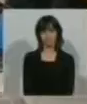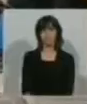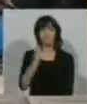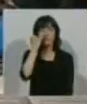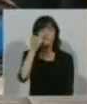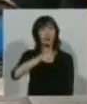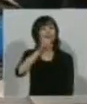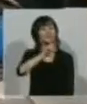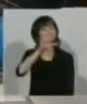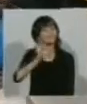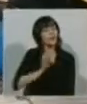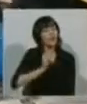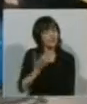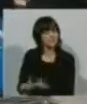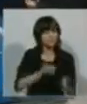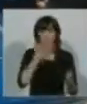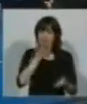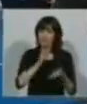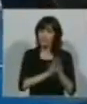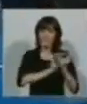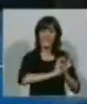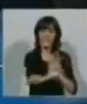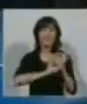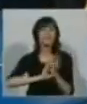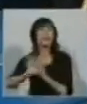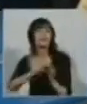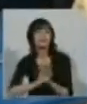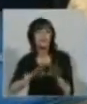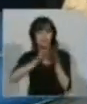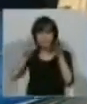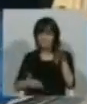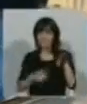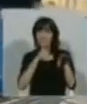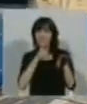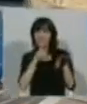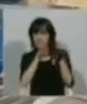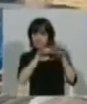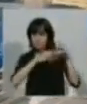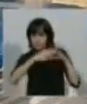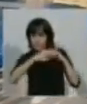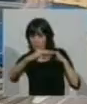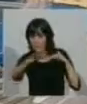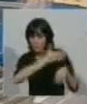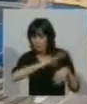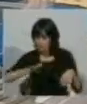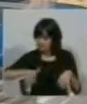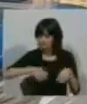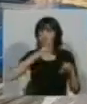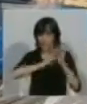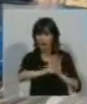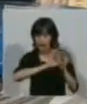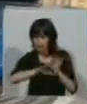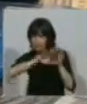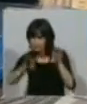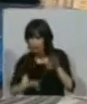Bueno, 25 años está cumpliendo el cableado submarino, algo que ha sido un avance importantísimo, ¿no? Sí, hubo varias etapas, Rodo,